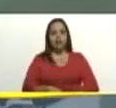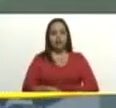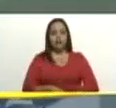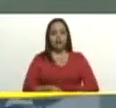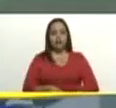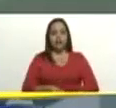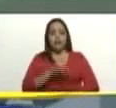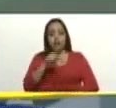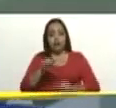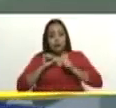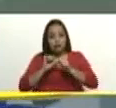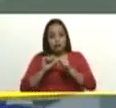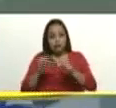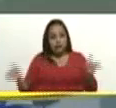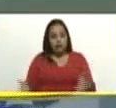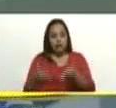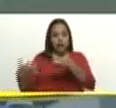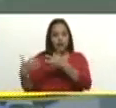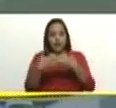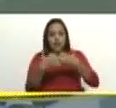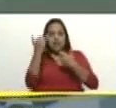desde la lucha permanente de la batalla de ideas,